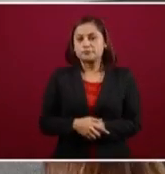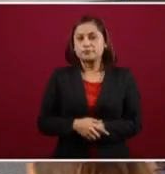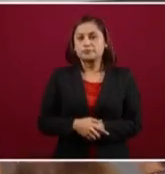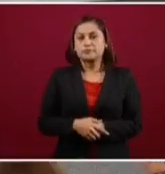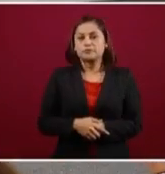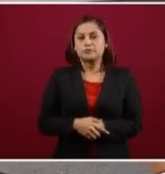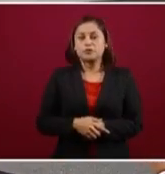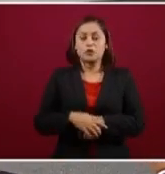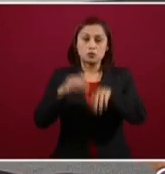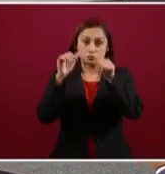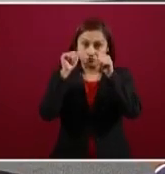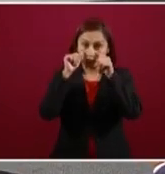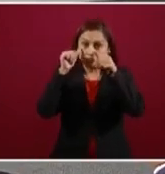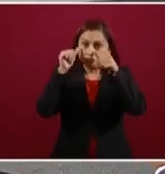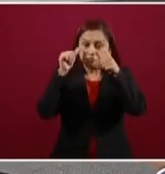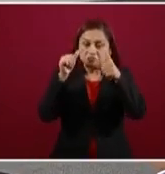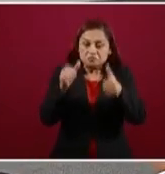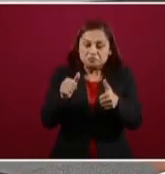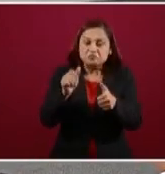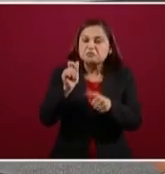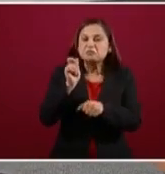por el camino de la concordia,